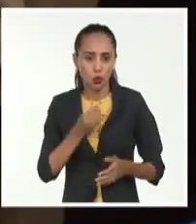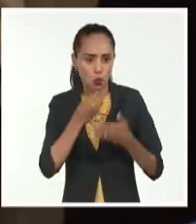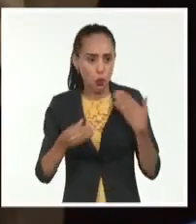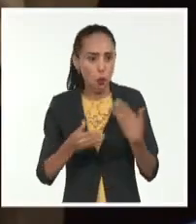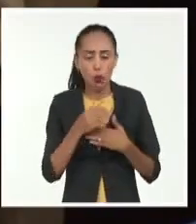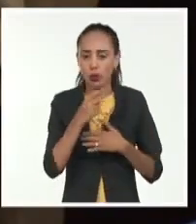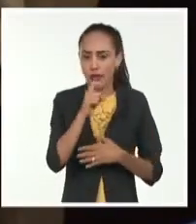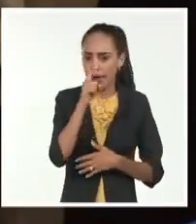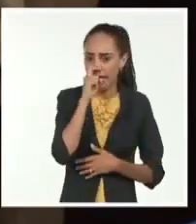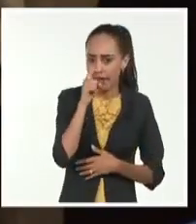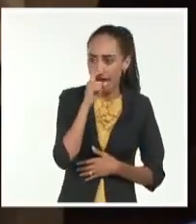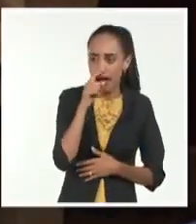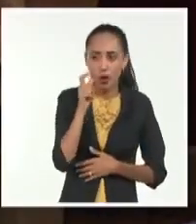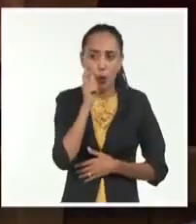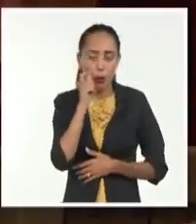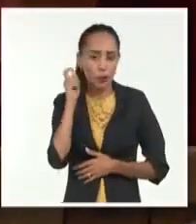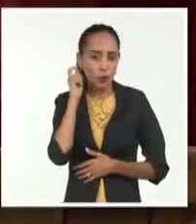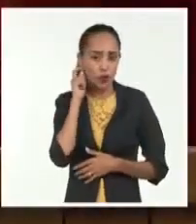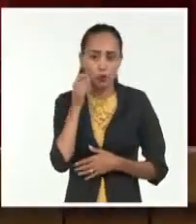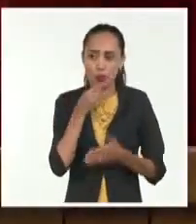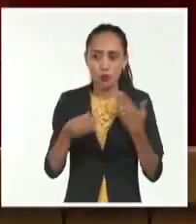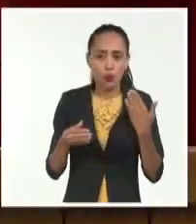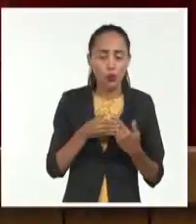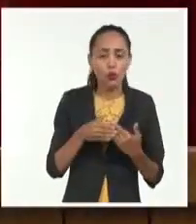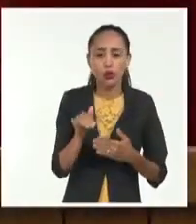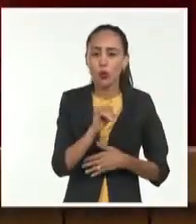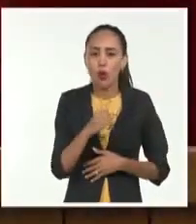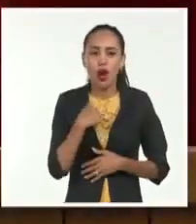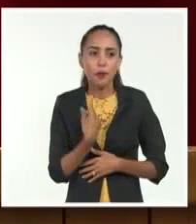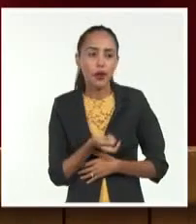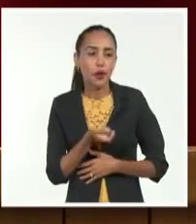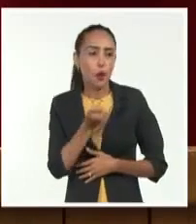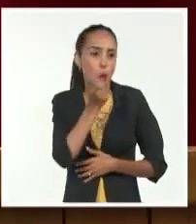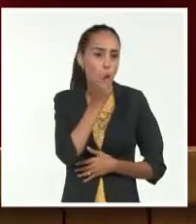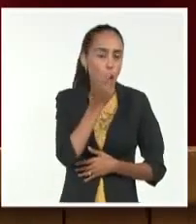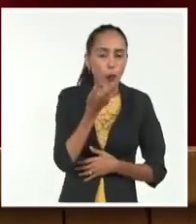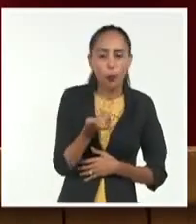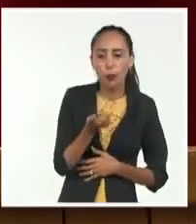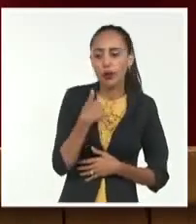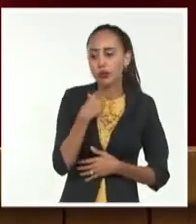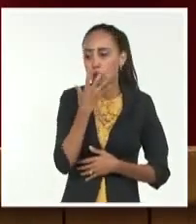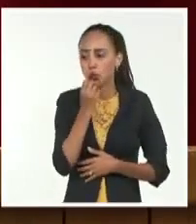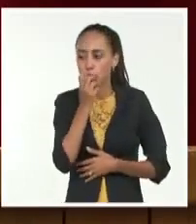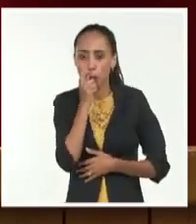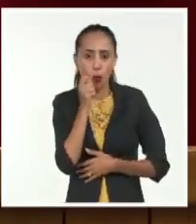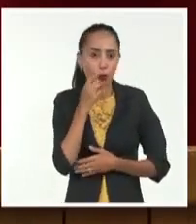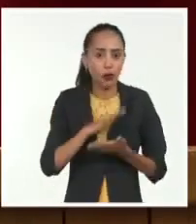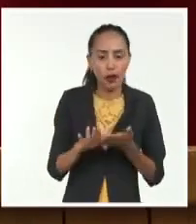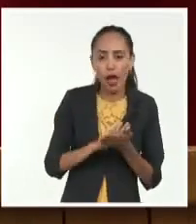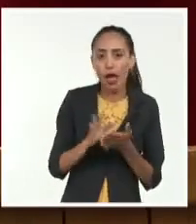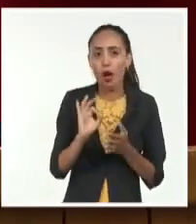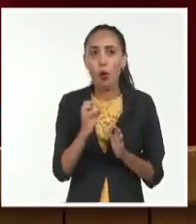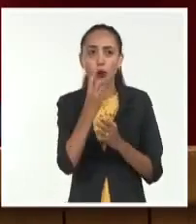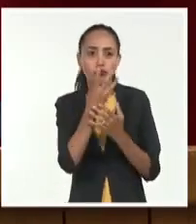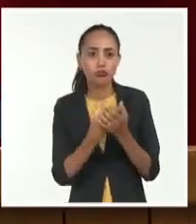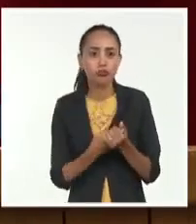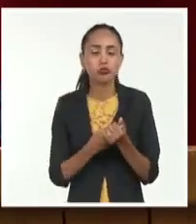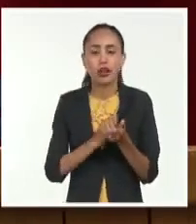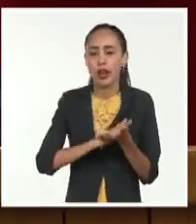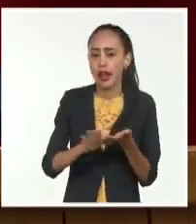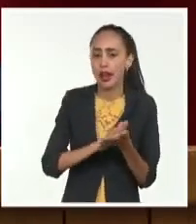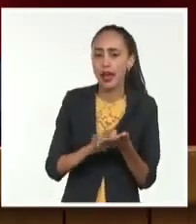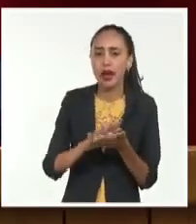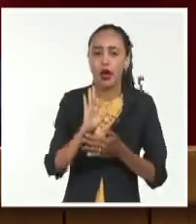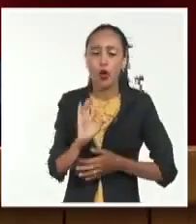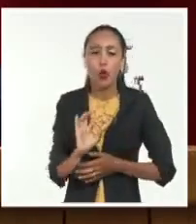su sexo, su género, su orientación sexual o de género, su situación de discapacidad o su posible